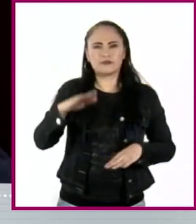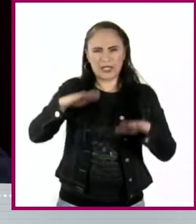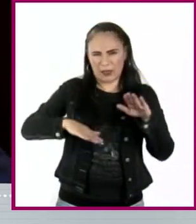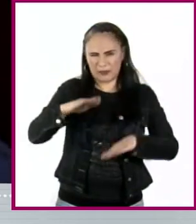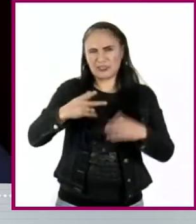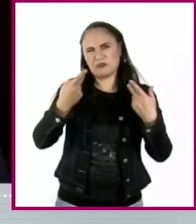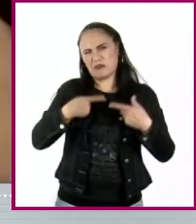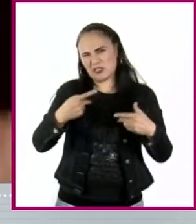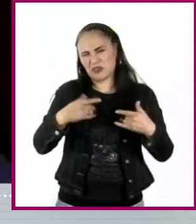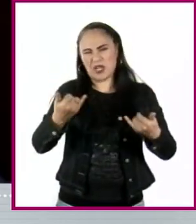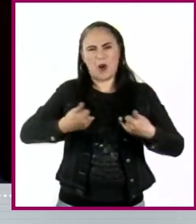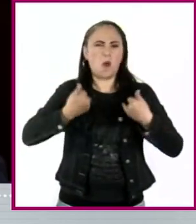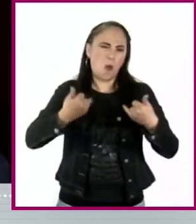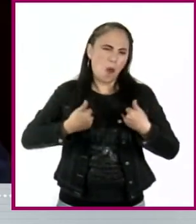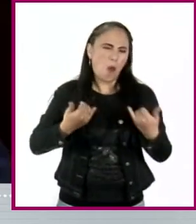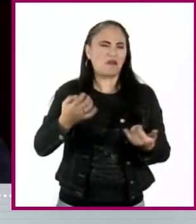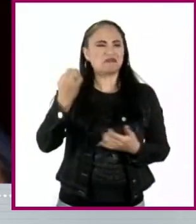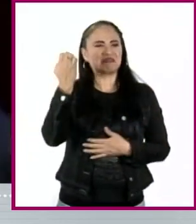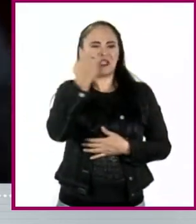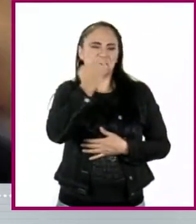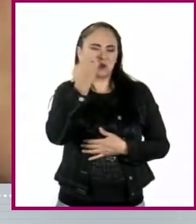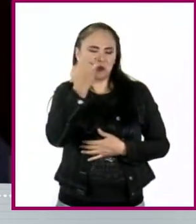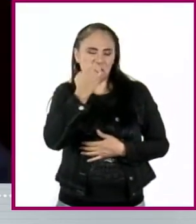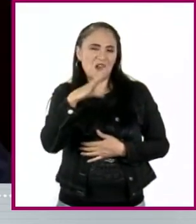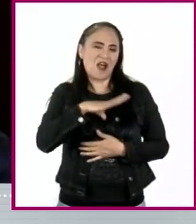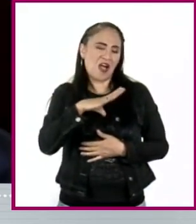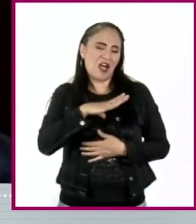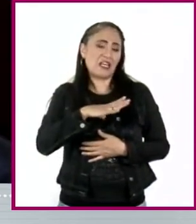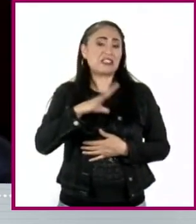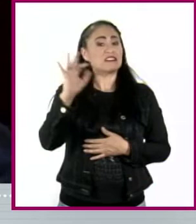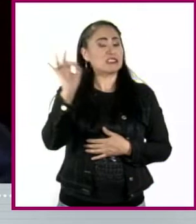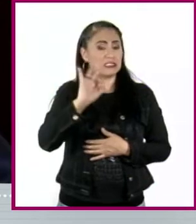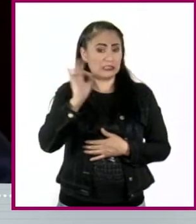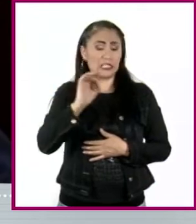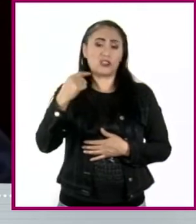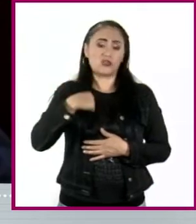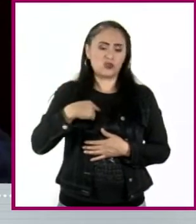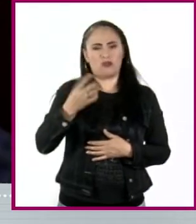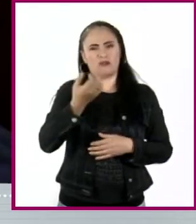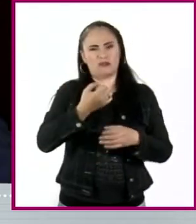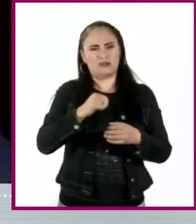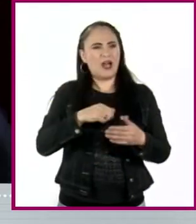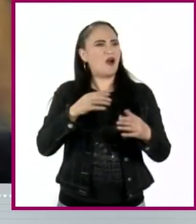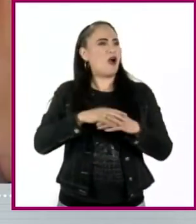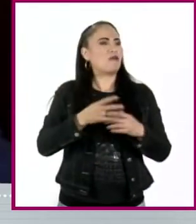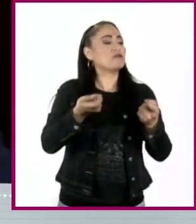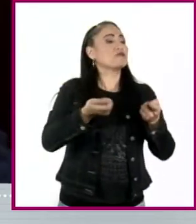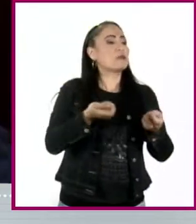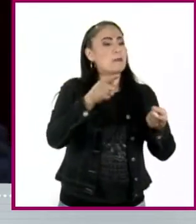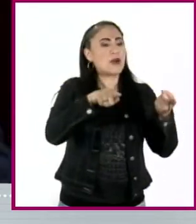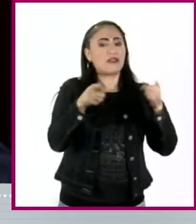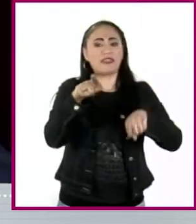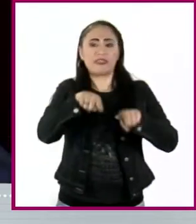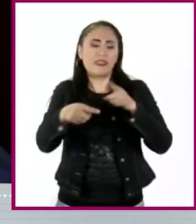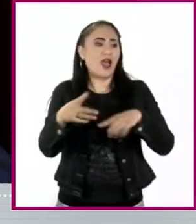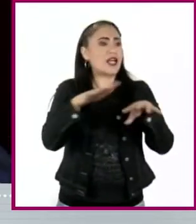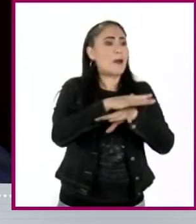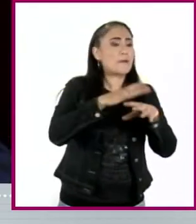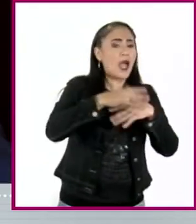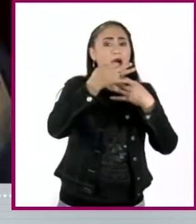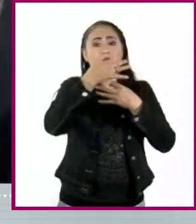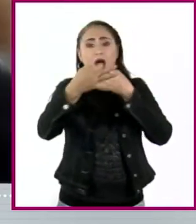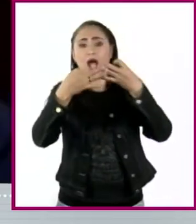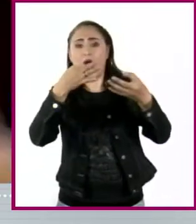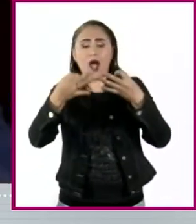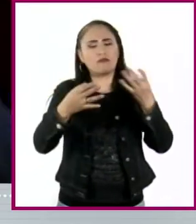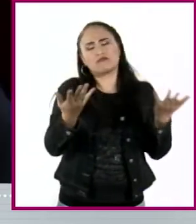persona joven en la escuela, pues a lo mejor mi nivel de influencia social pues es muy limitado, ¿verdad? A nosotros no nos corresponde, no